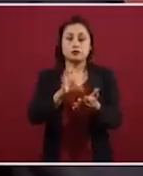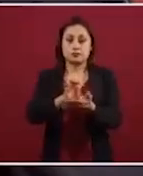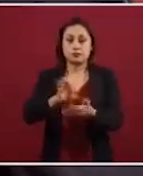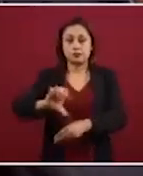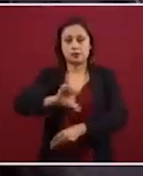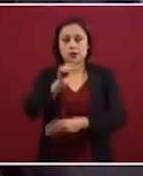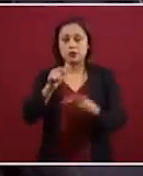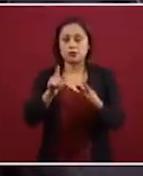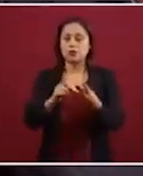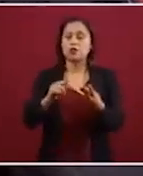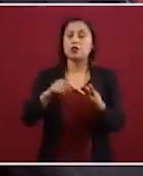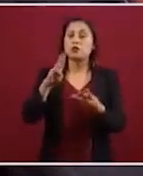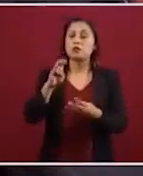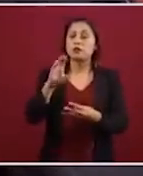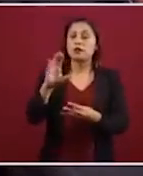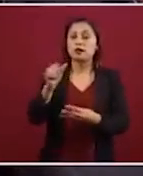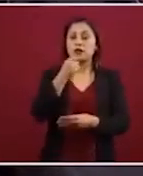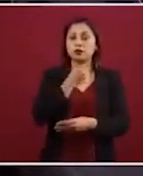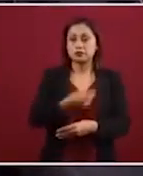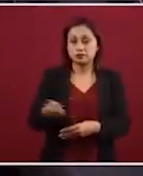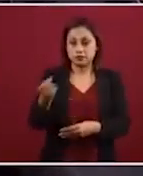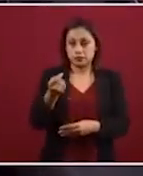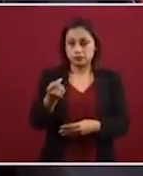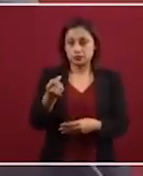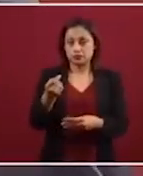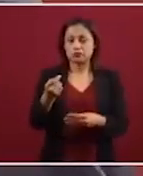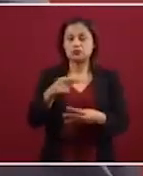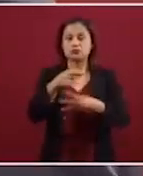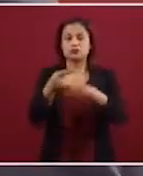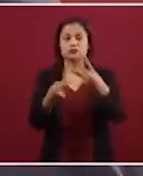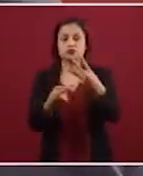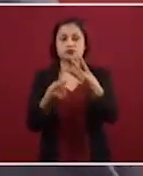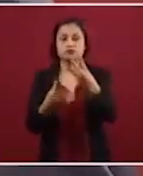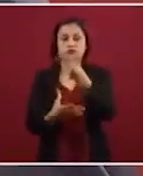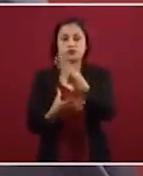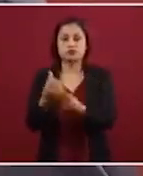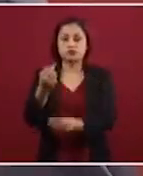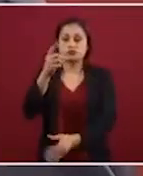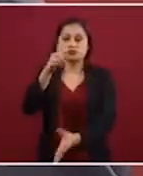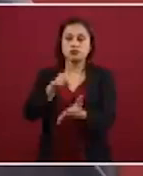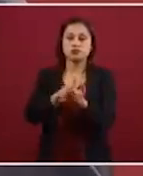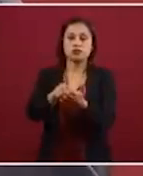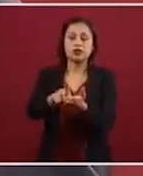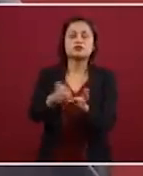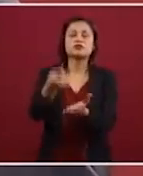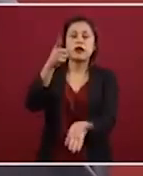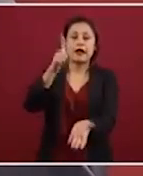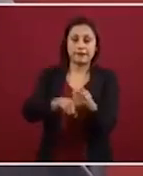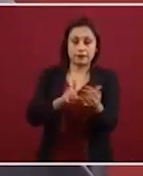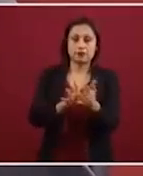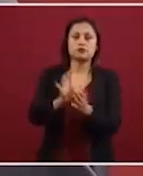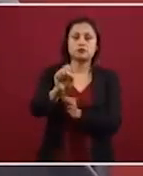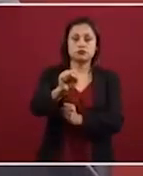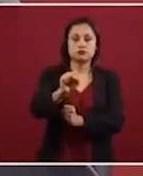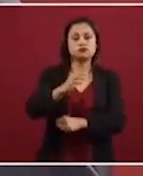va a quedar establece establecido de dar una constitución